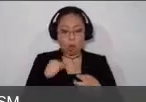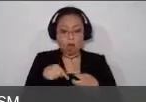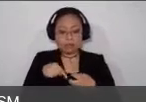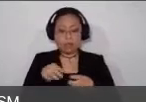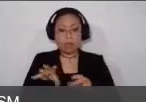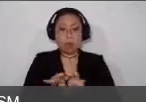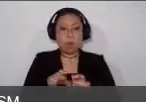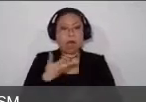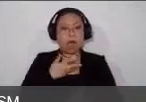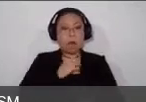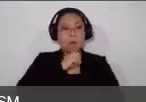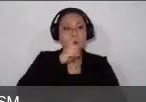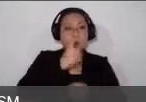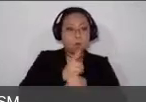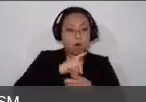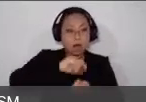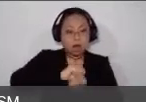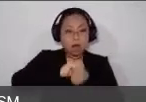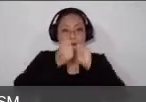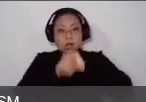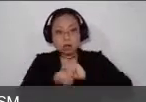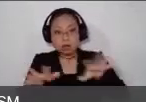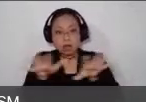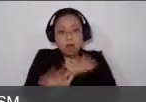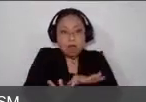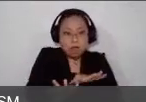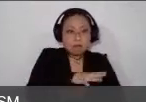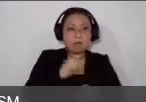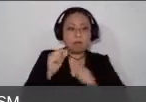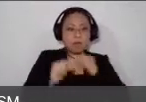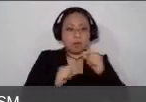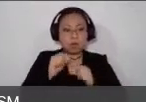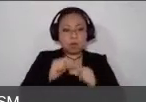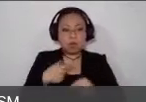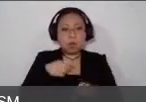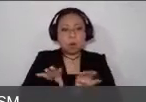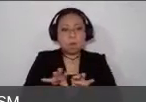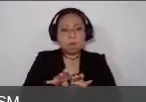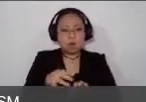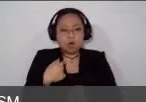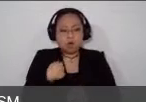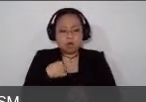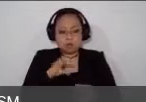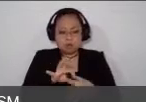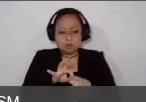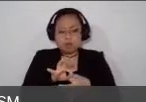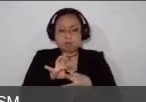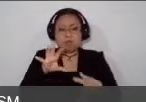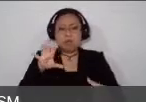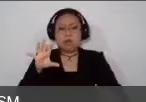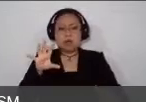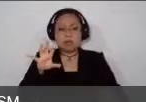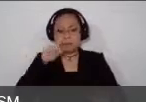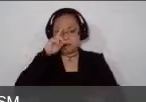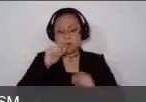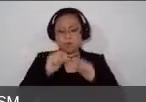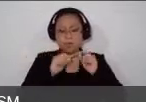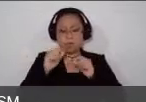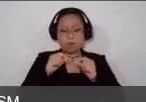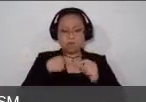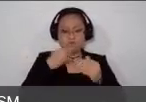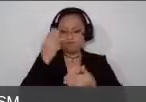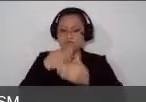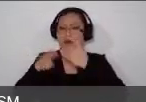transformar lo que le ha pasado como ese despegue para realizar sus sueños